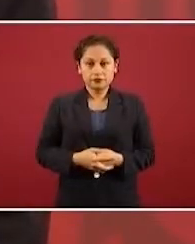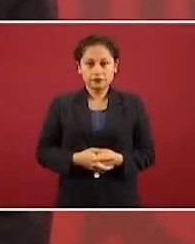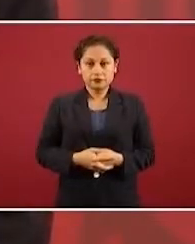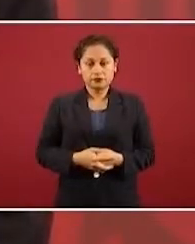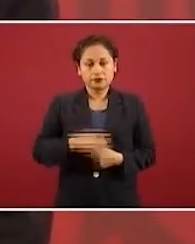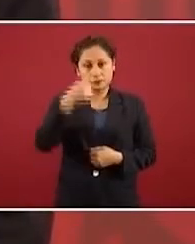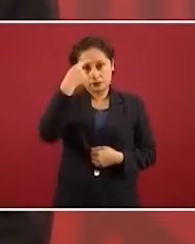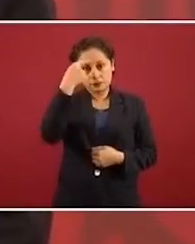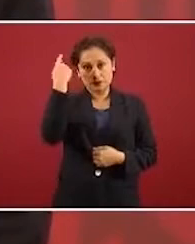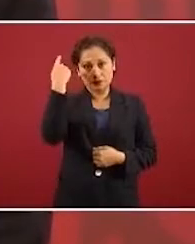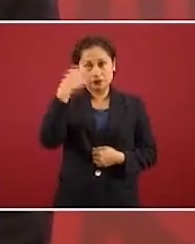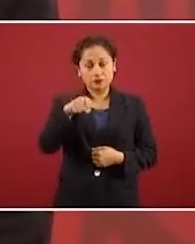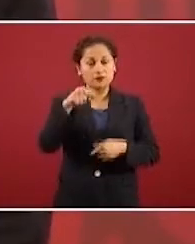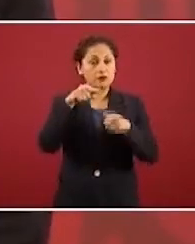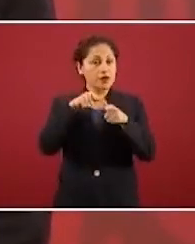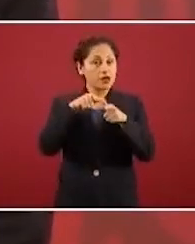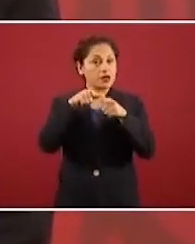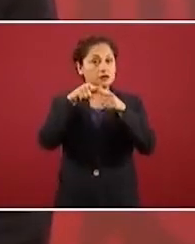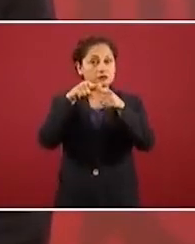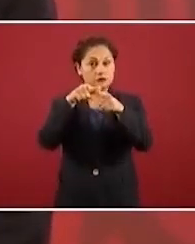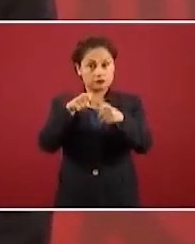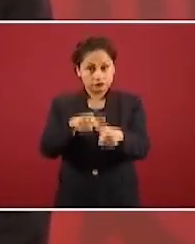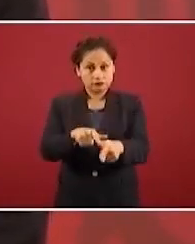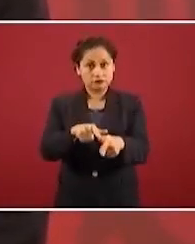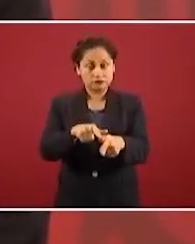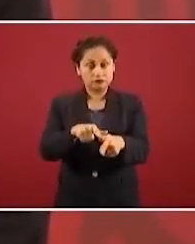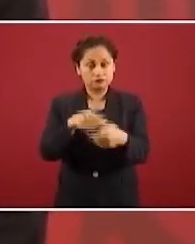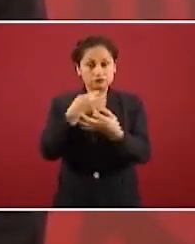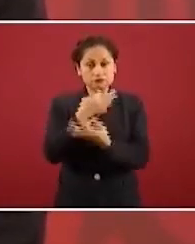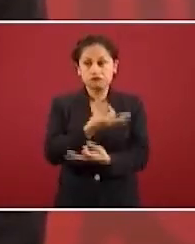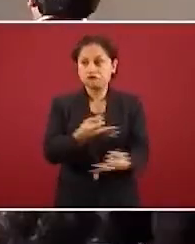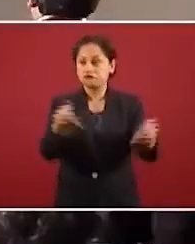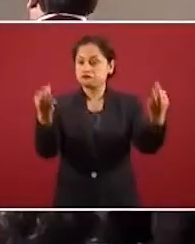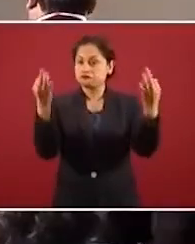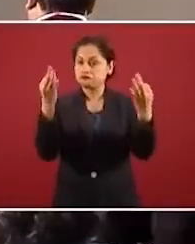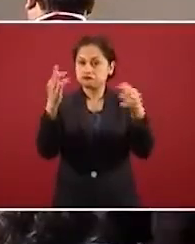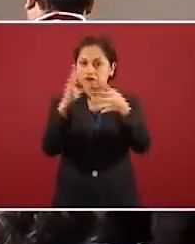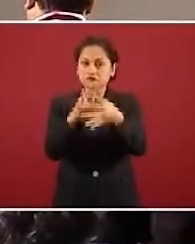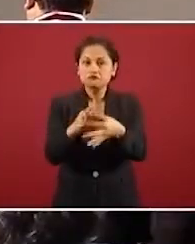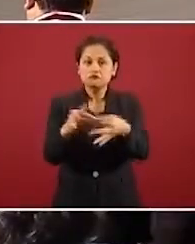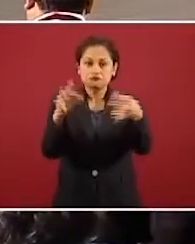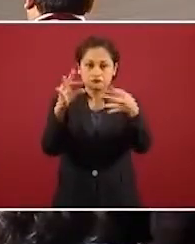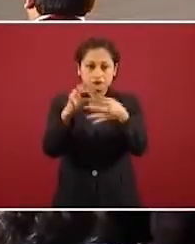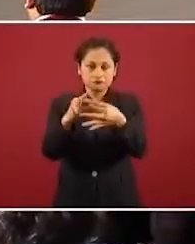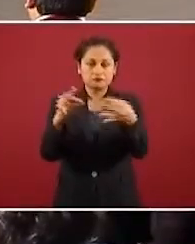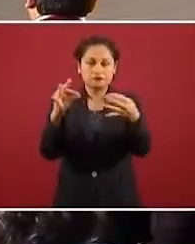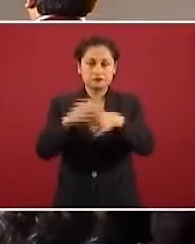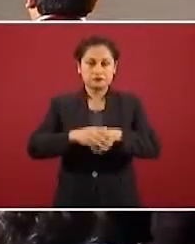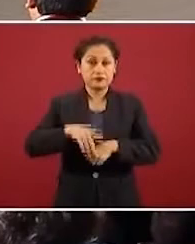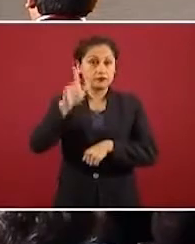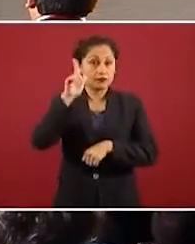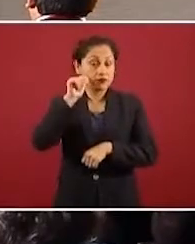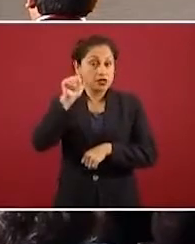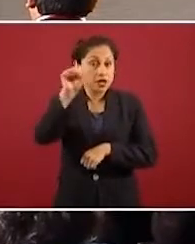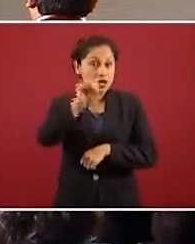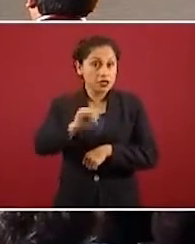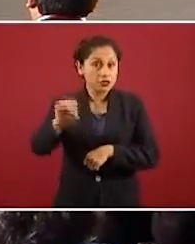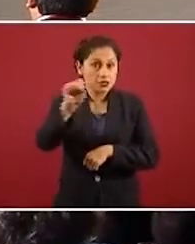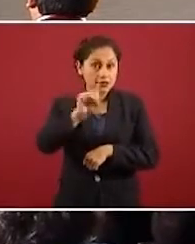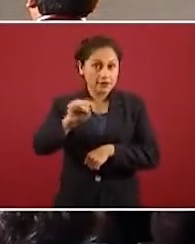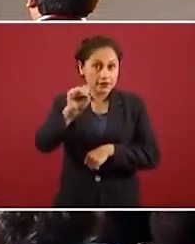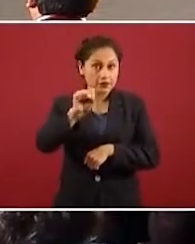informando a la población mañana sábado el domingo